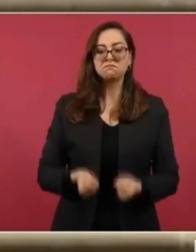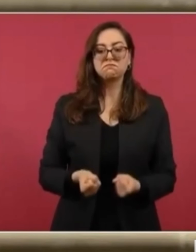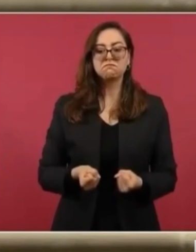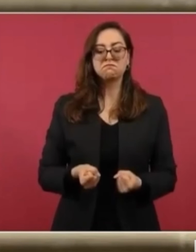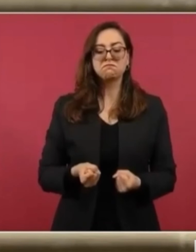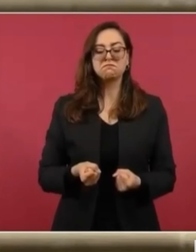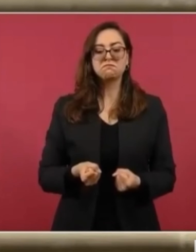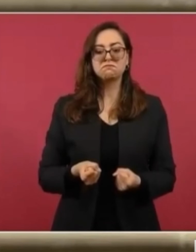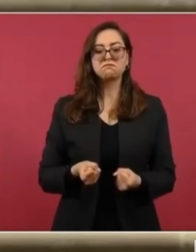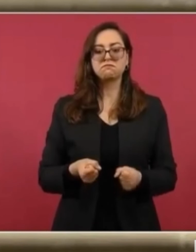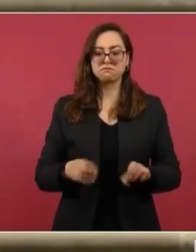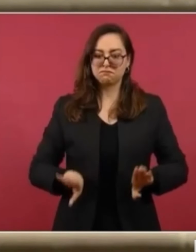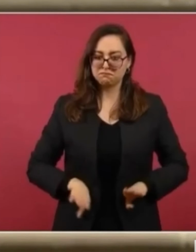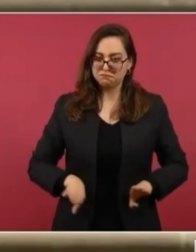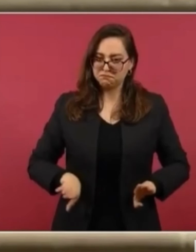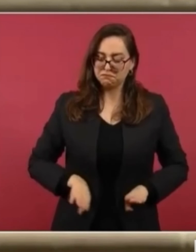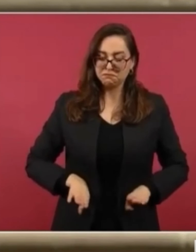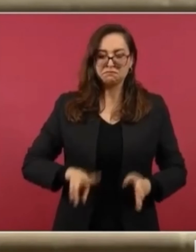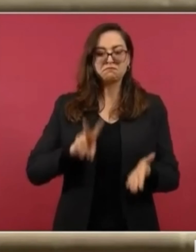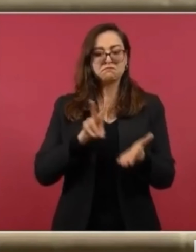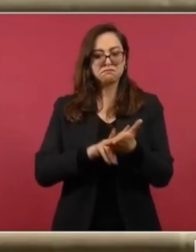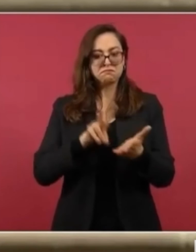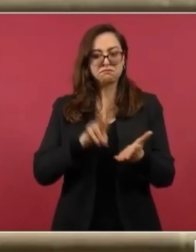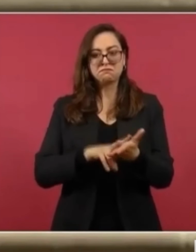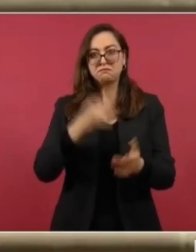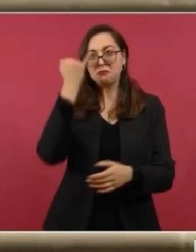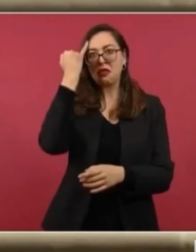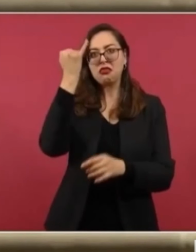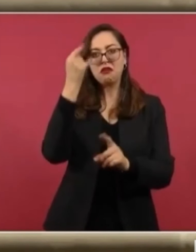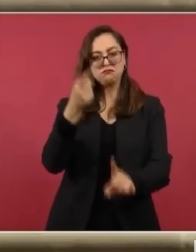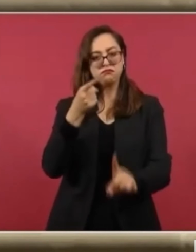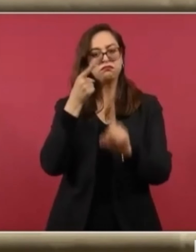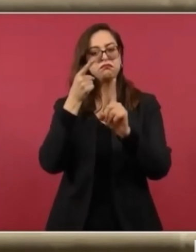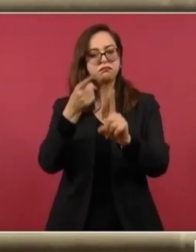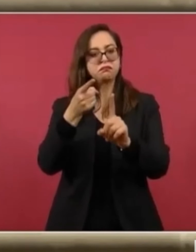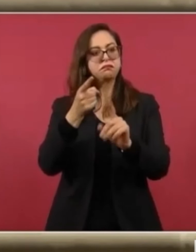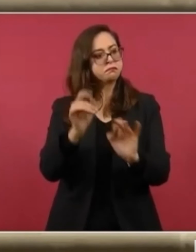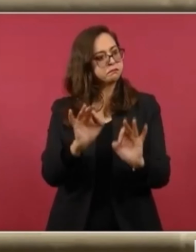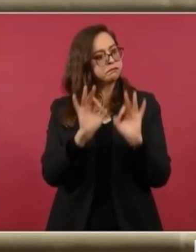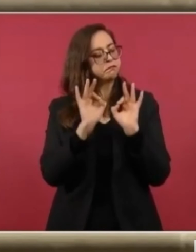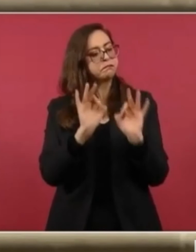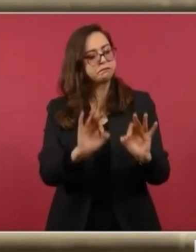que mantiene principios, ideales para garantizar,